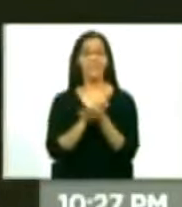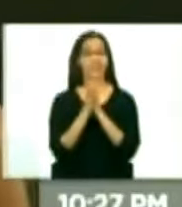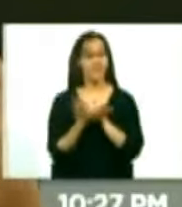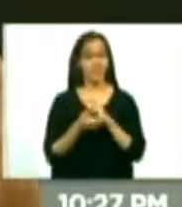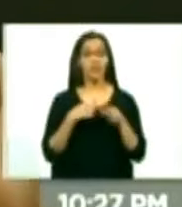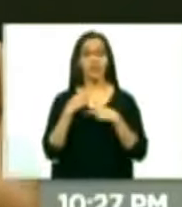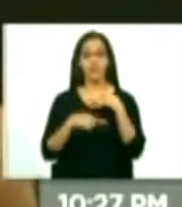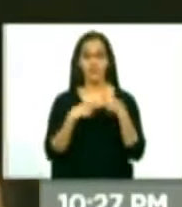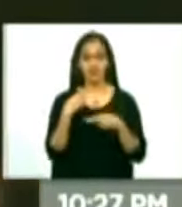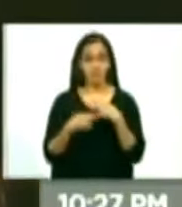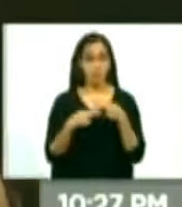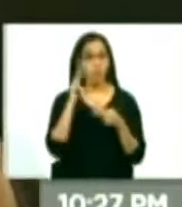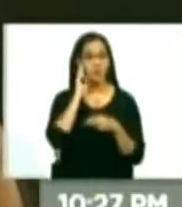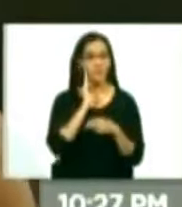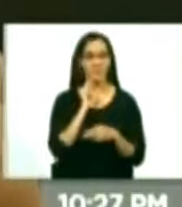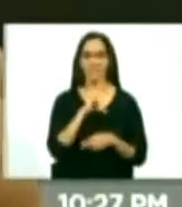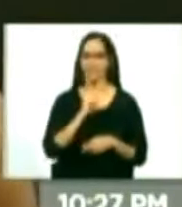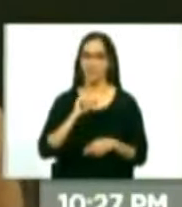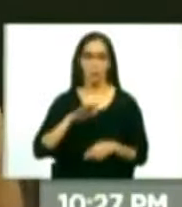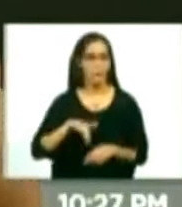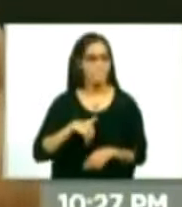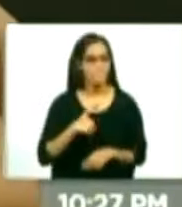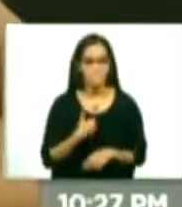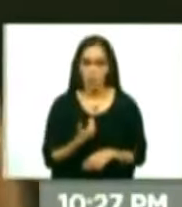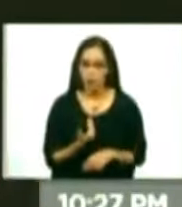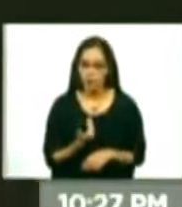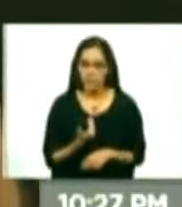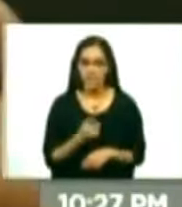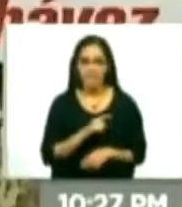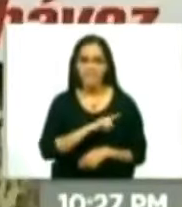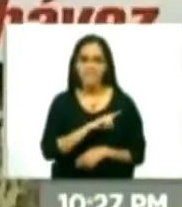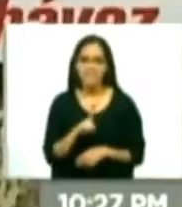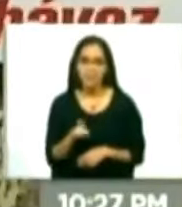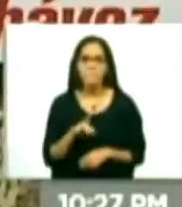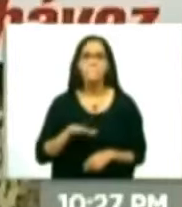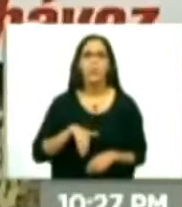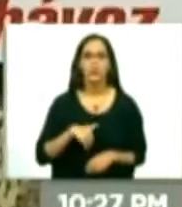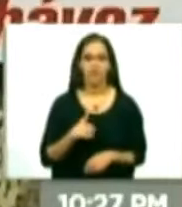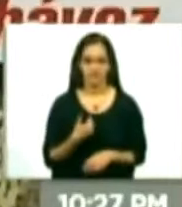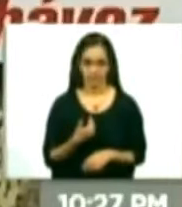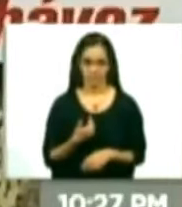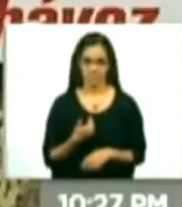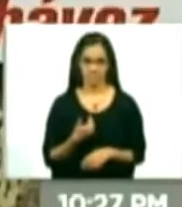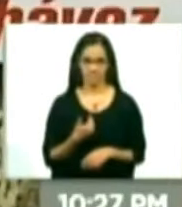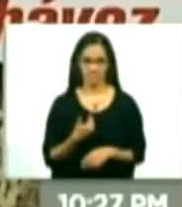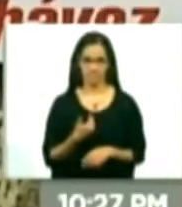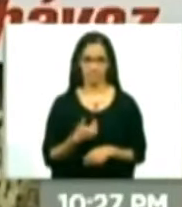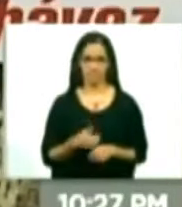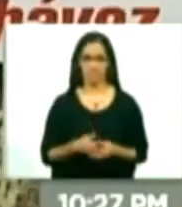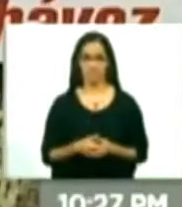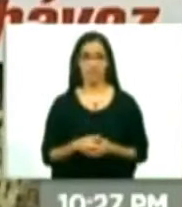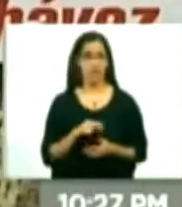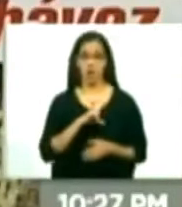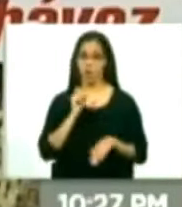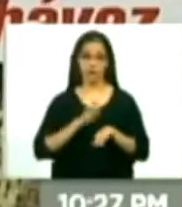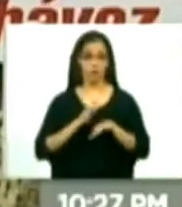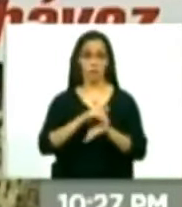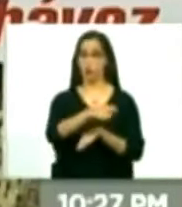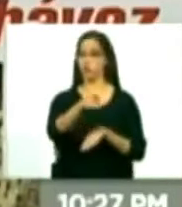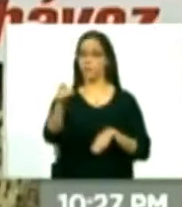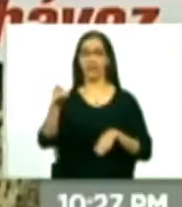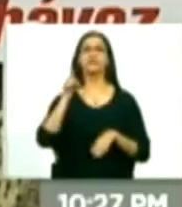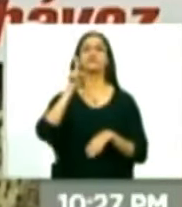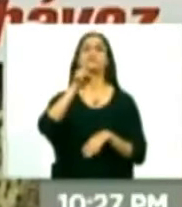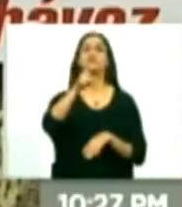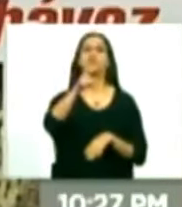revolución bolivariana y no has podido ni podrás. No le eches la culpa a los demás, que tú eres